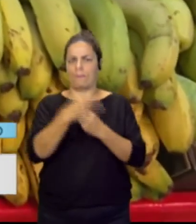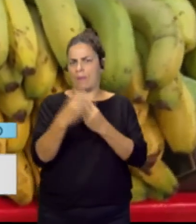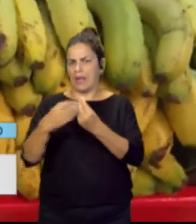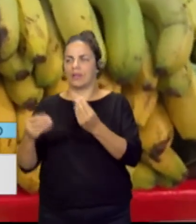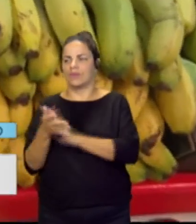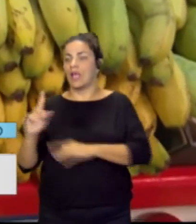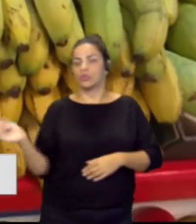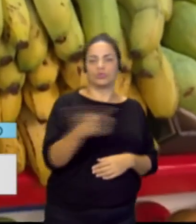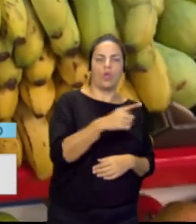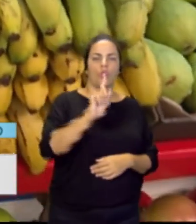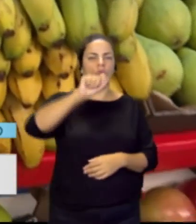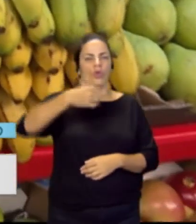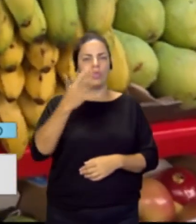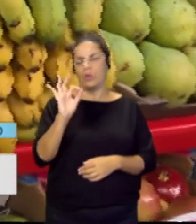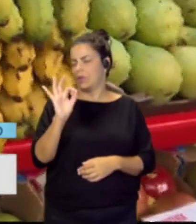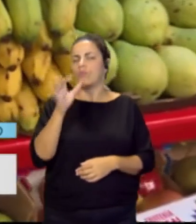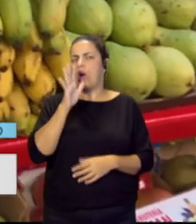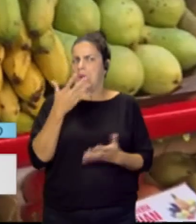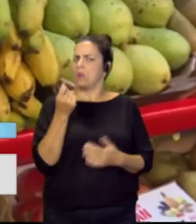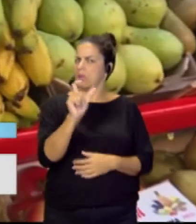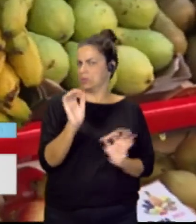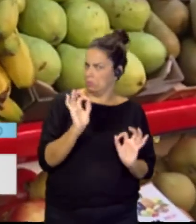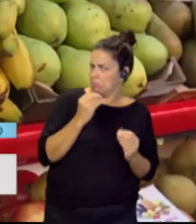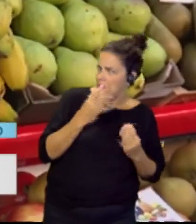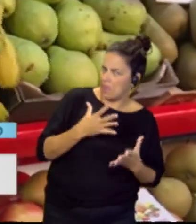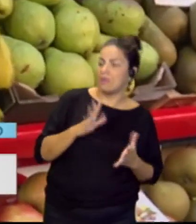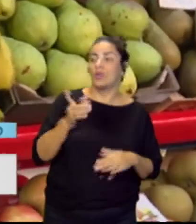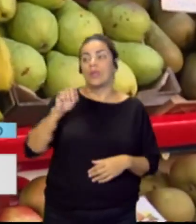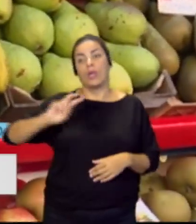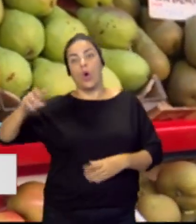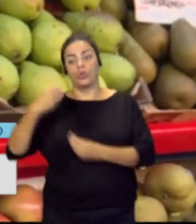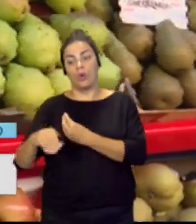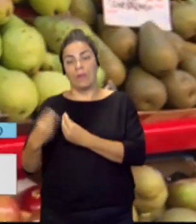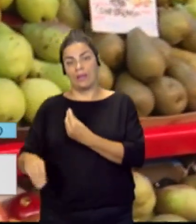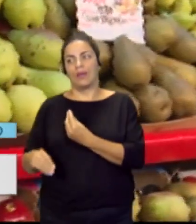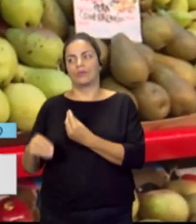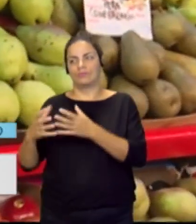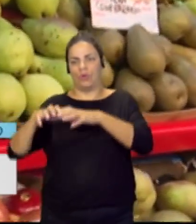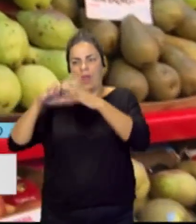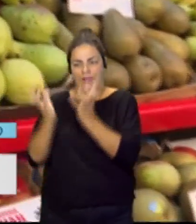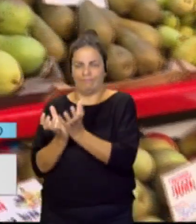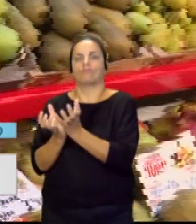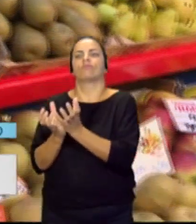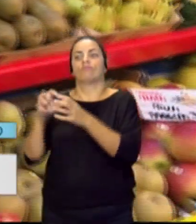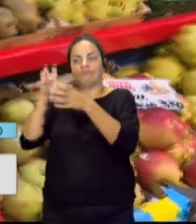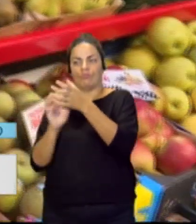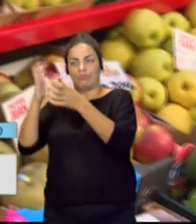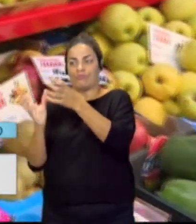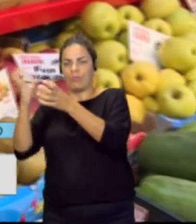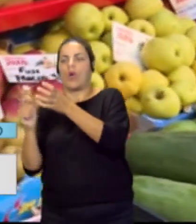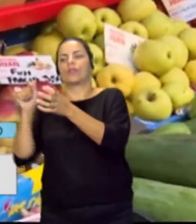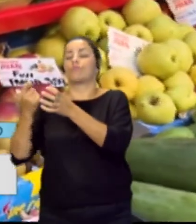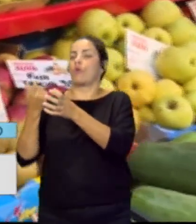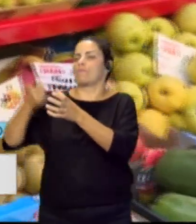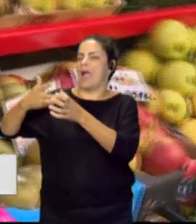1.50 que es un precio ahora mismo bastante competitivo También tenemos otros otros plátanos que los venden en manilla y esos otros plátanos están un poquito más